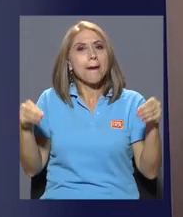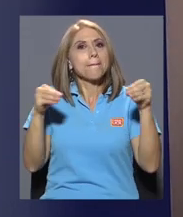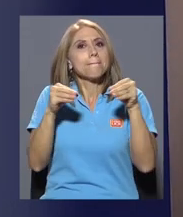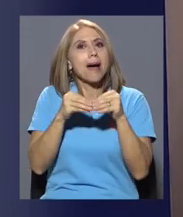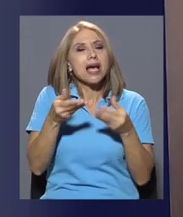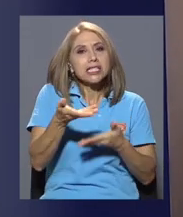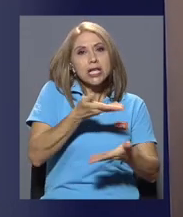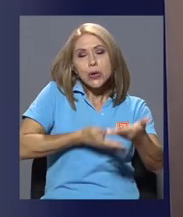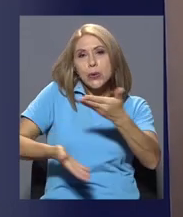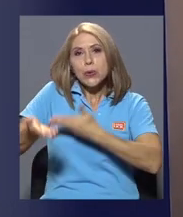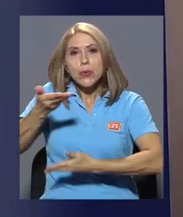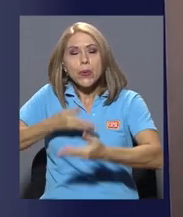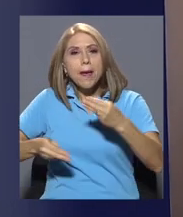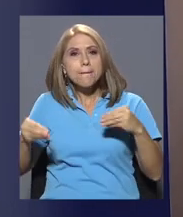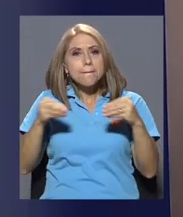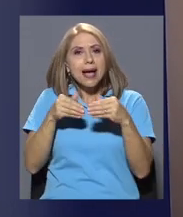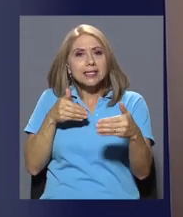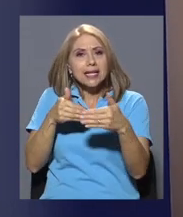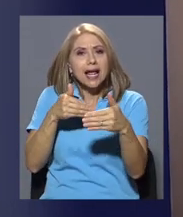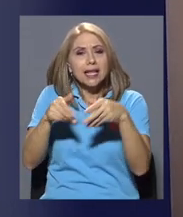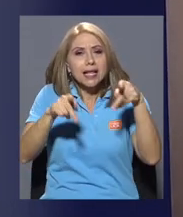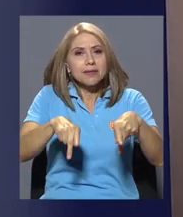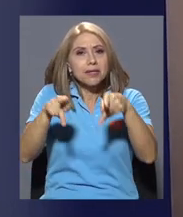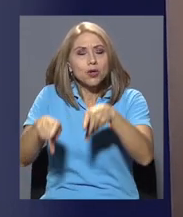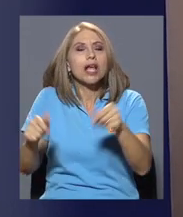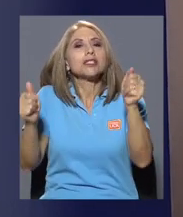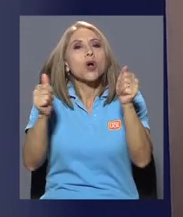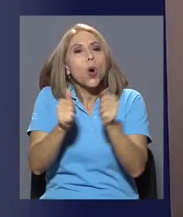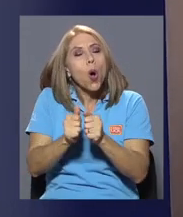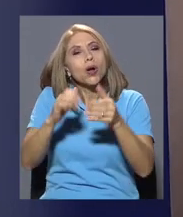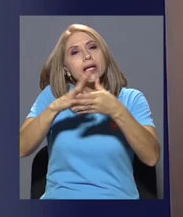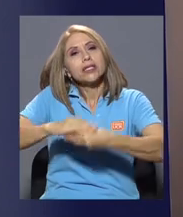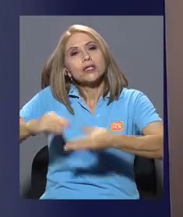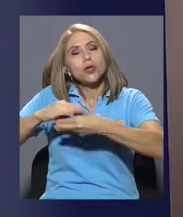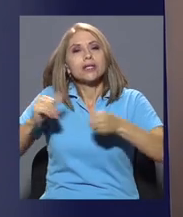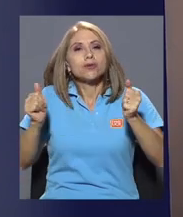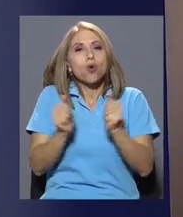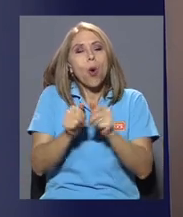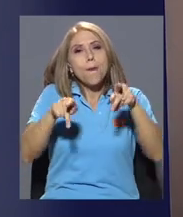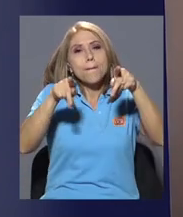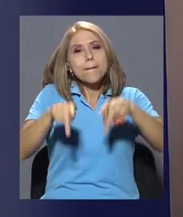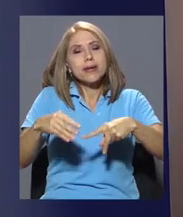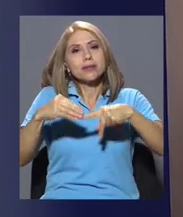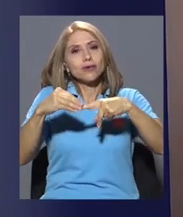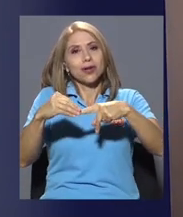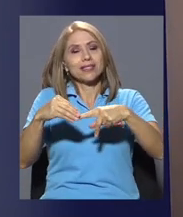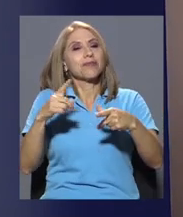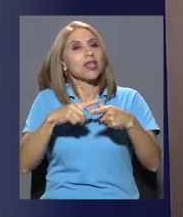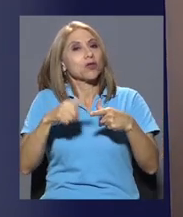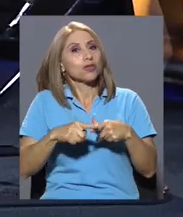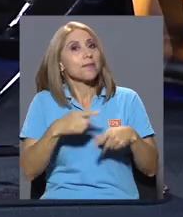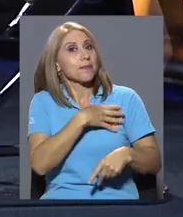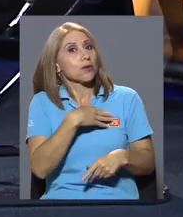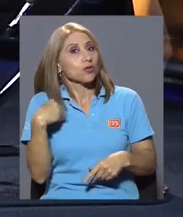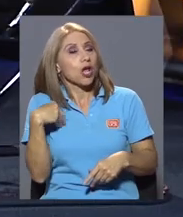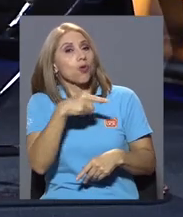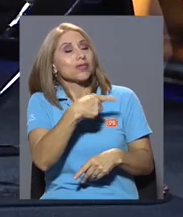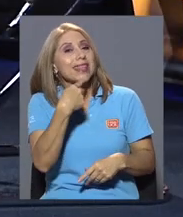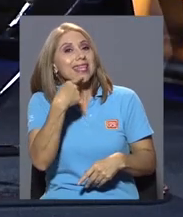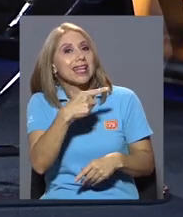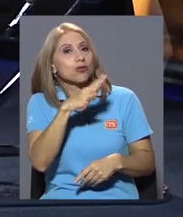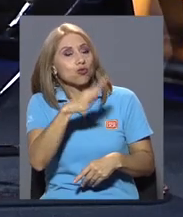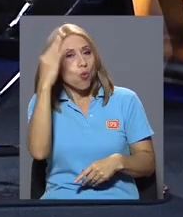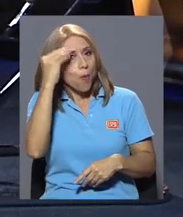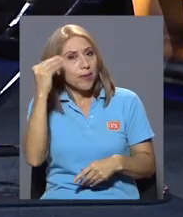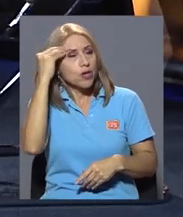cercanía de las personas no solo con las historias sino también con los personajes tu me gustaría que nos compartas tu opinión y tu visión al